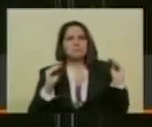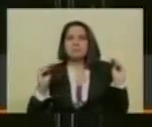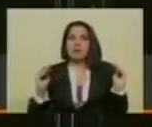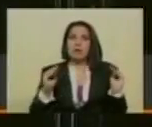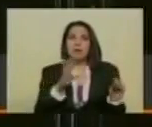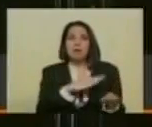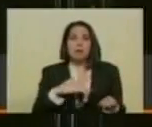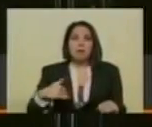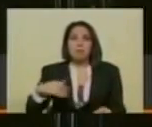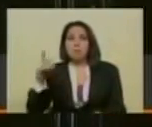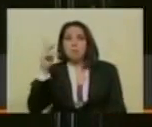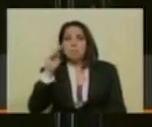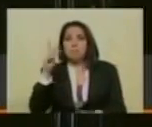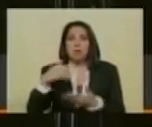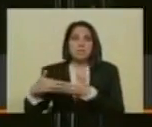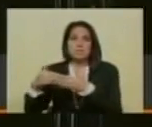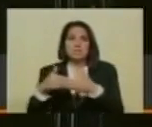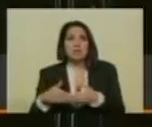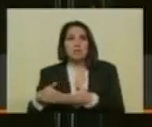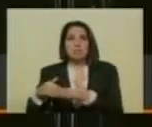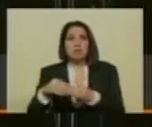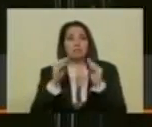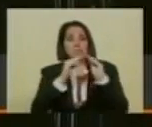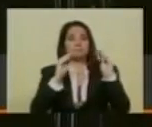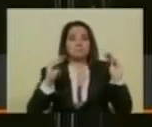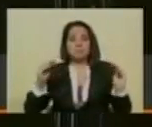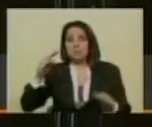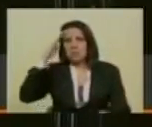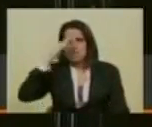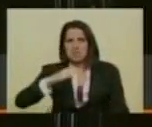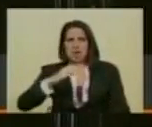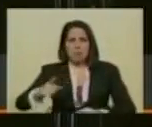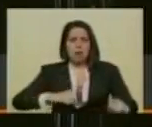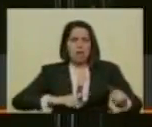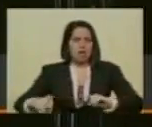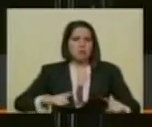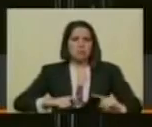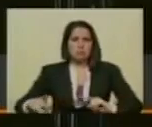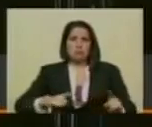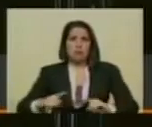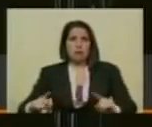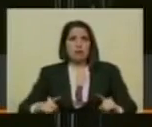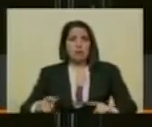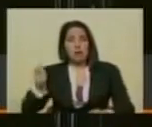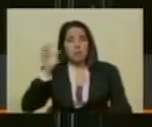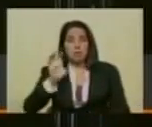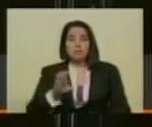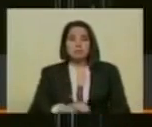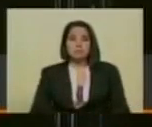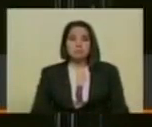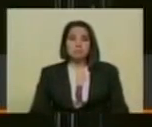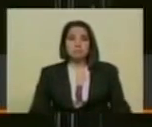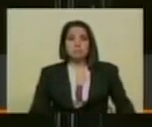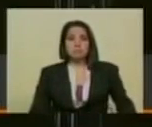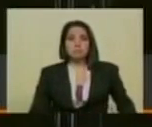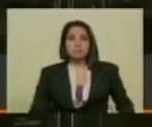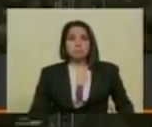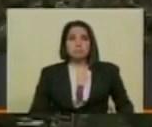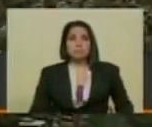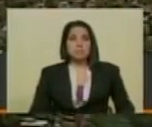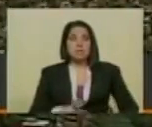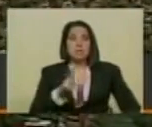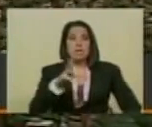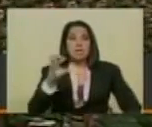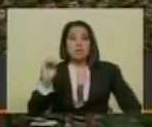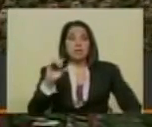Trump que era una operación militar sobre Venezuela para controlar a nuestro país. 30 de